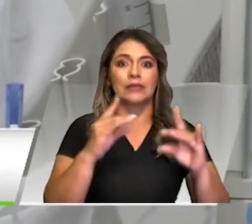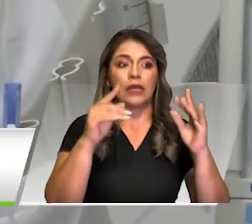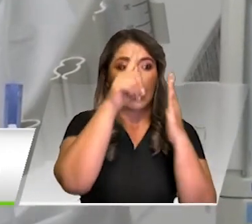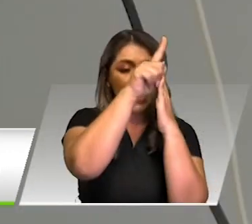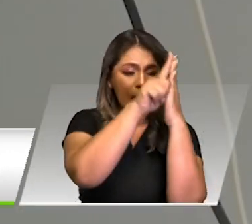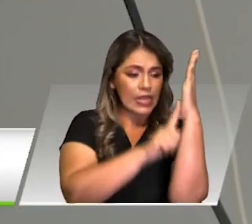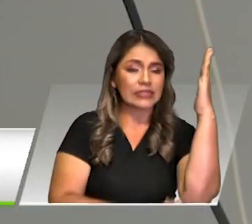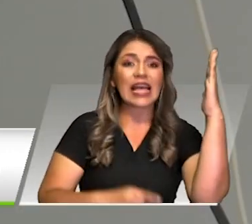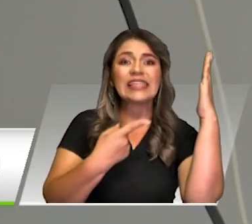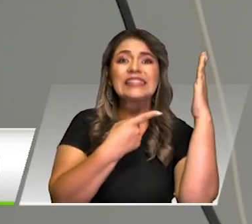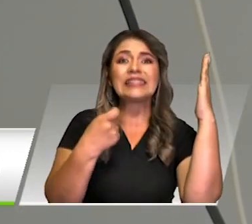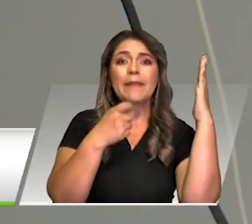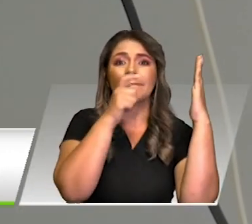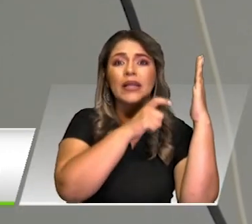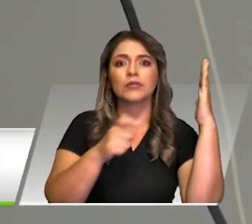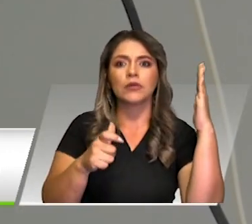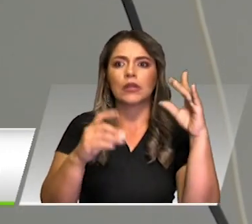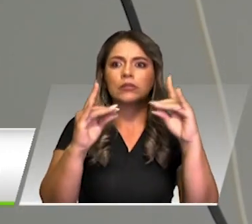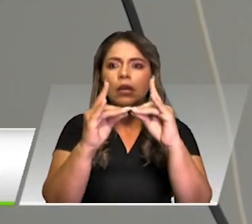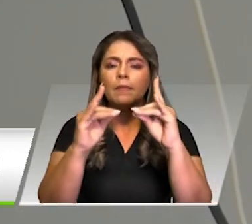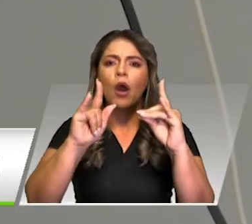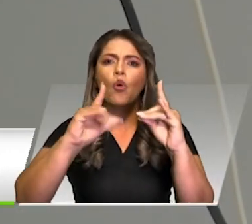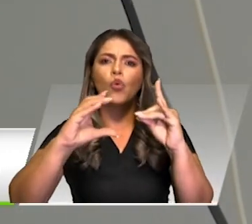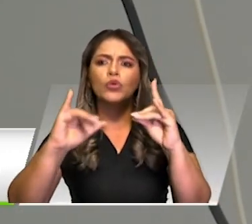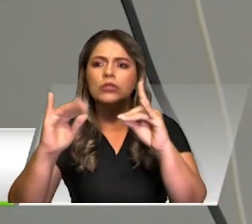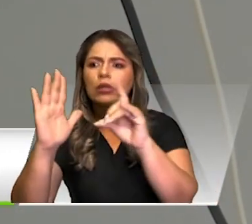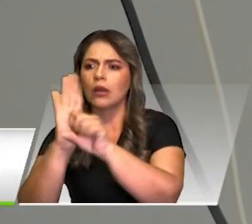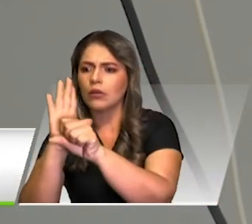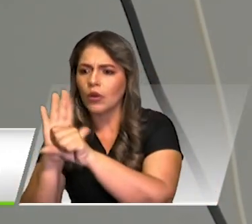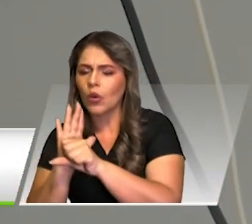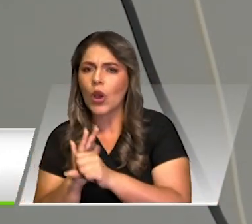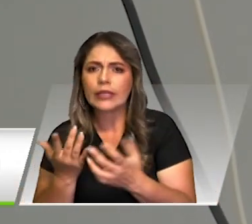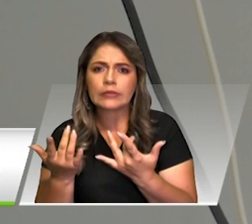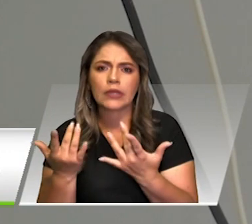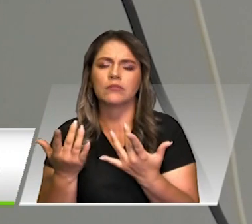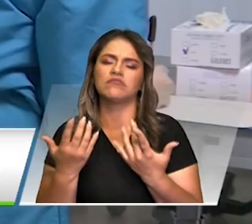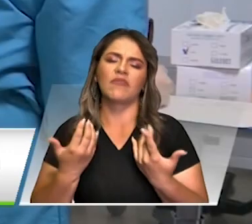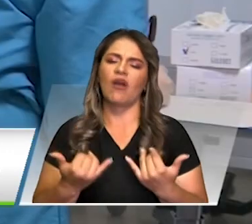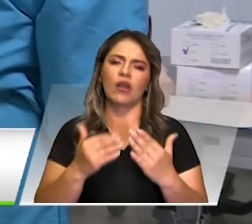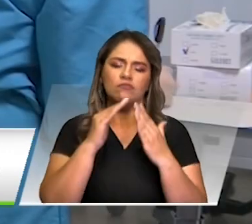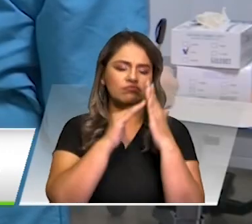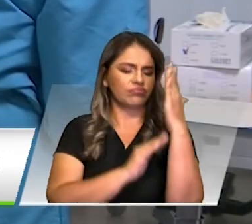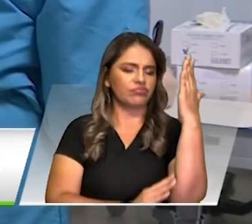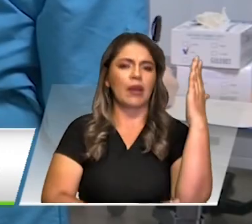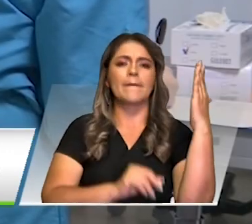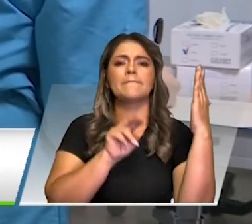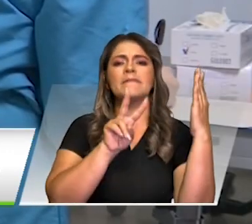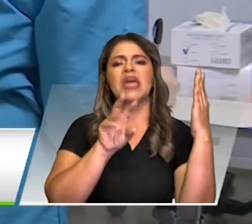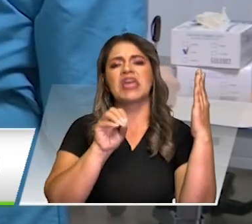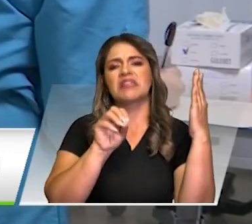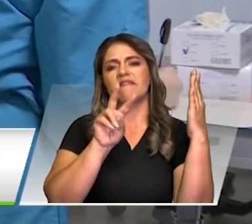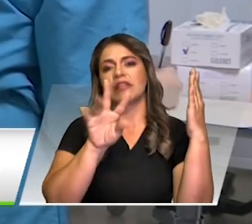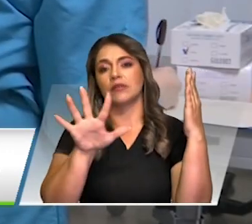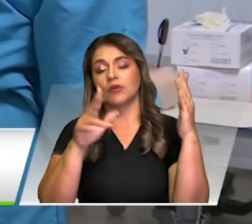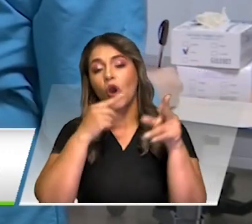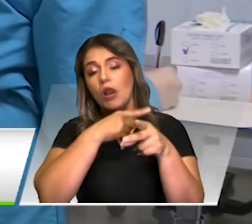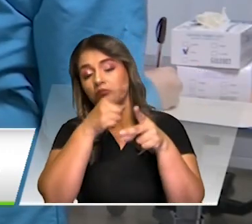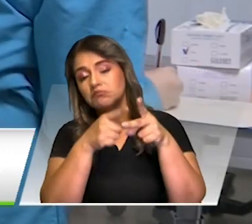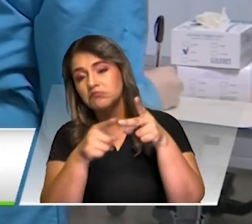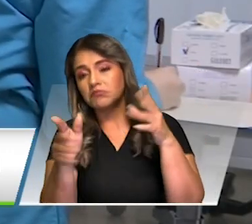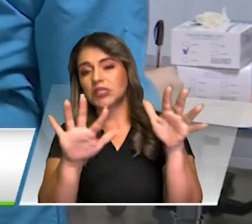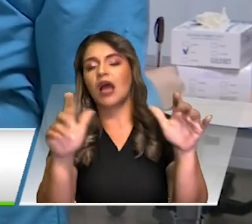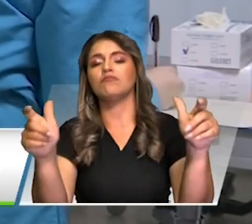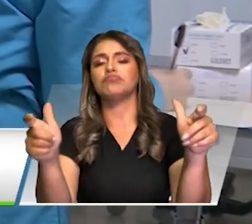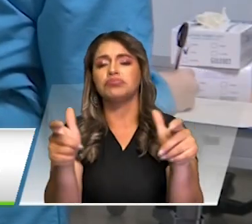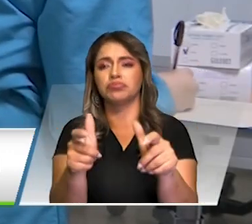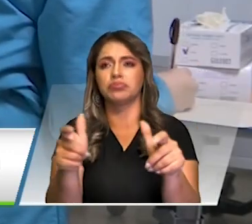por una uci a un promedio de 20 a 25 por día aunque se espera que durante la próxima semana baje la ocupación de unidades de cuidados intensivos